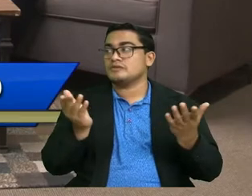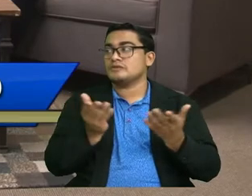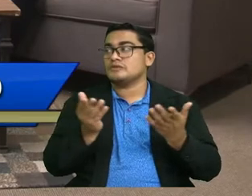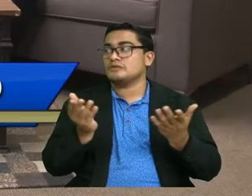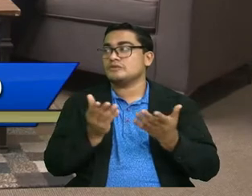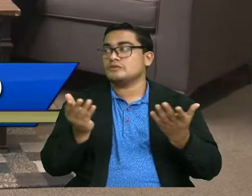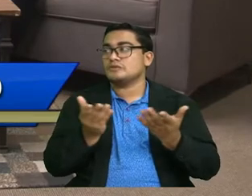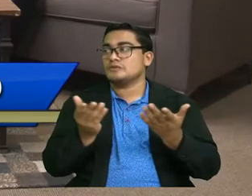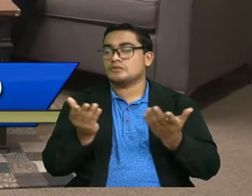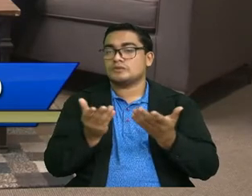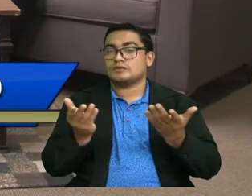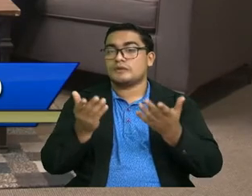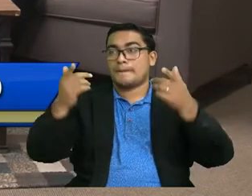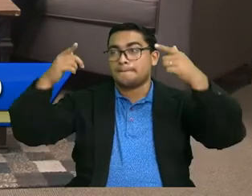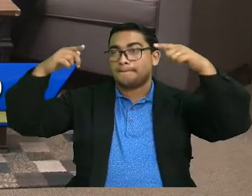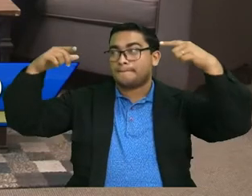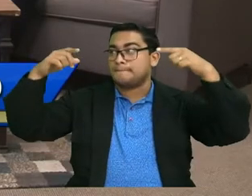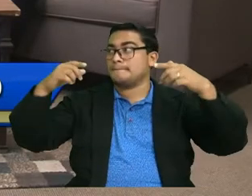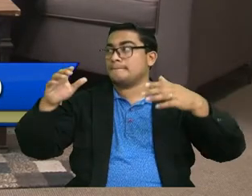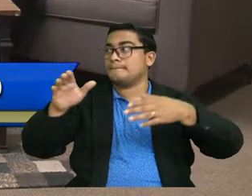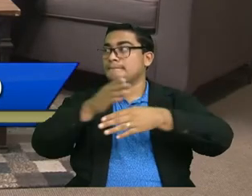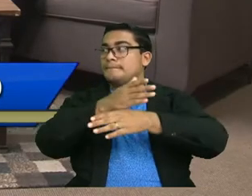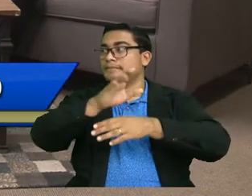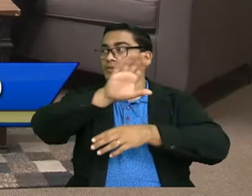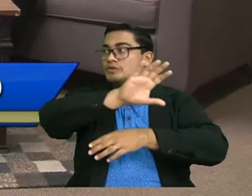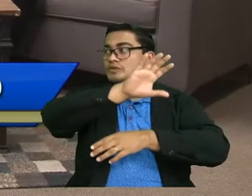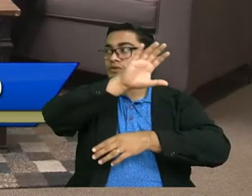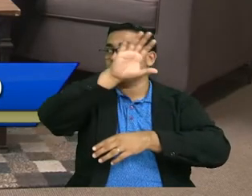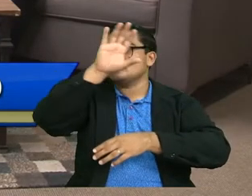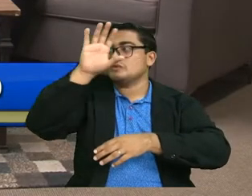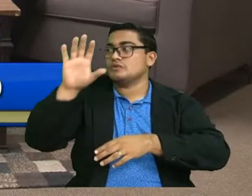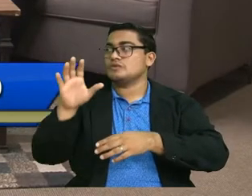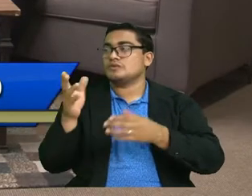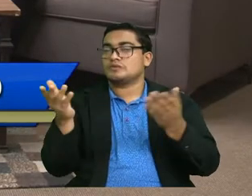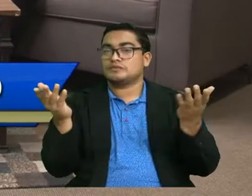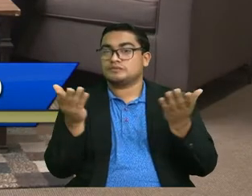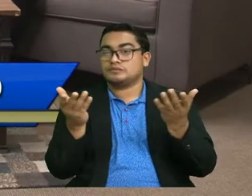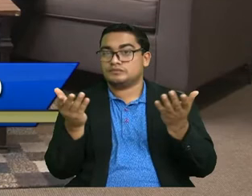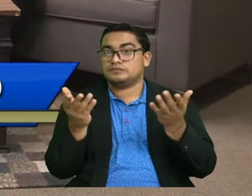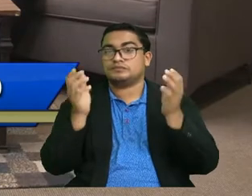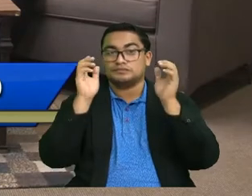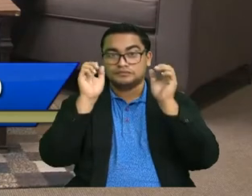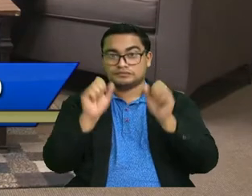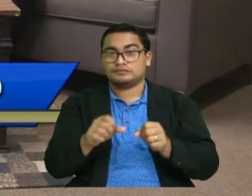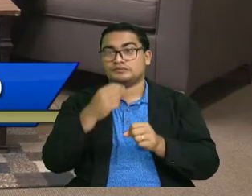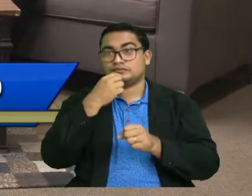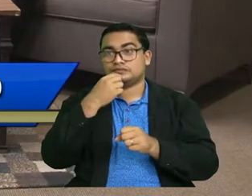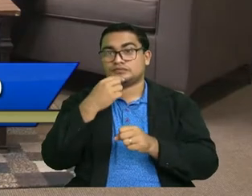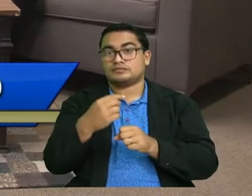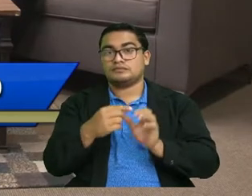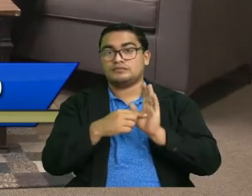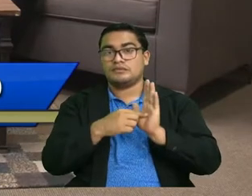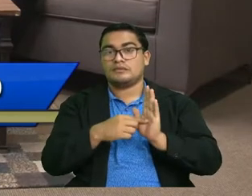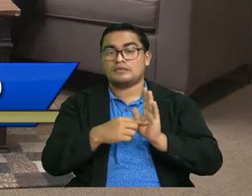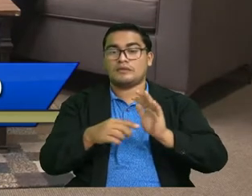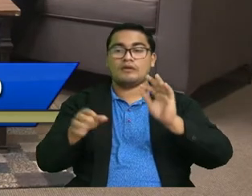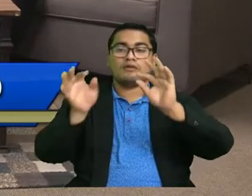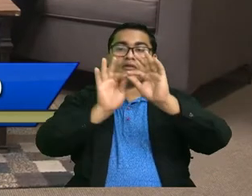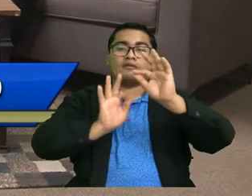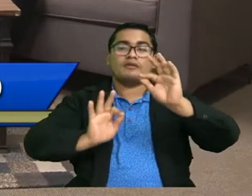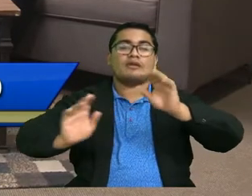de Masaya, de diferentes departamentos, que hoy van a tener la oportunidad y queremos ver esto no como una feria de